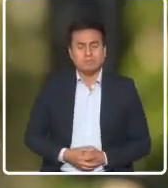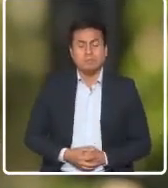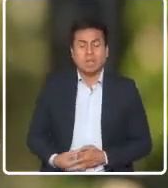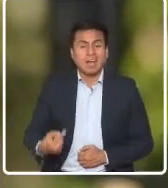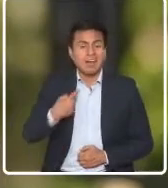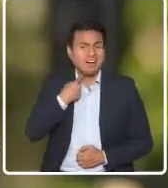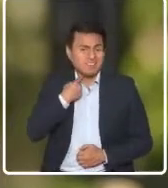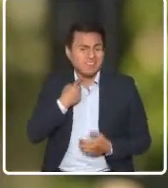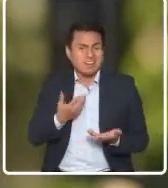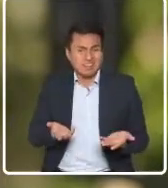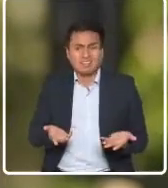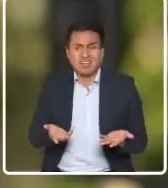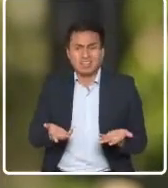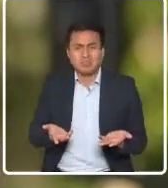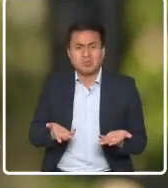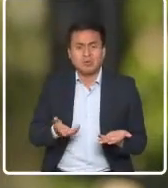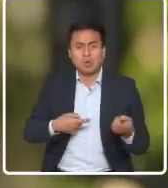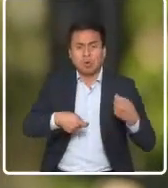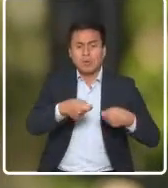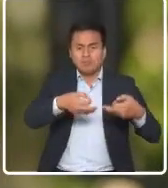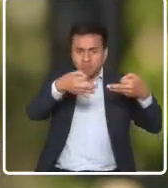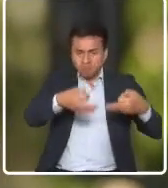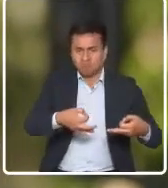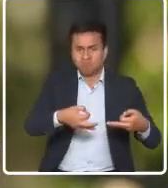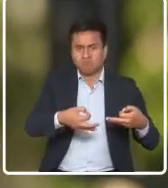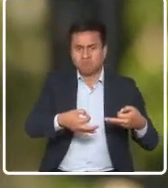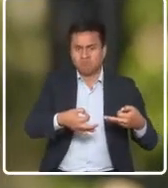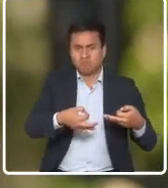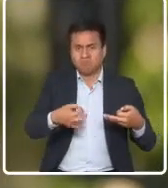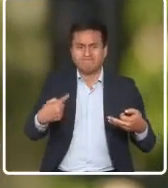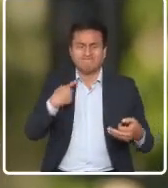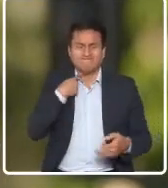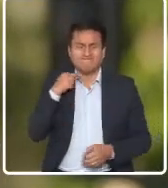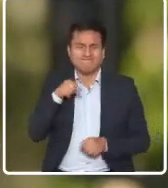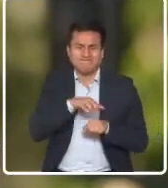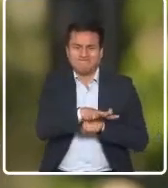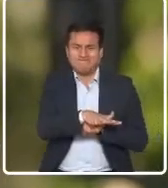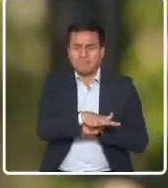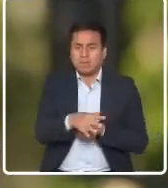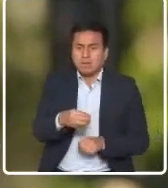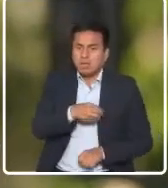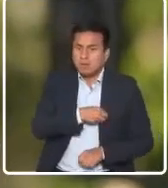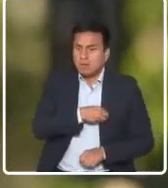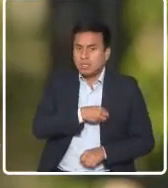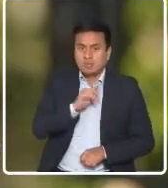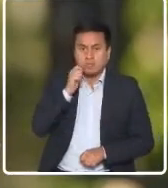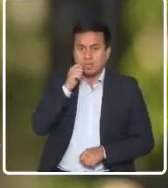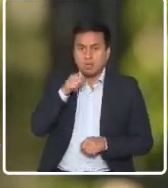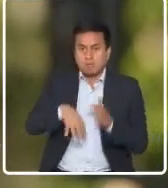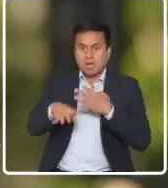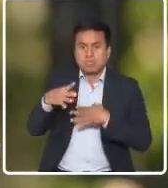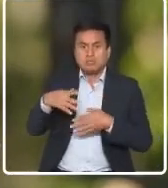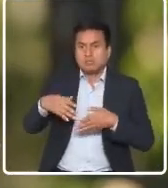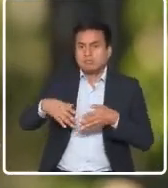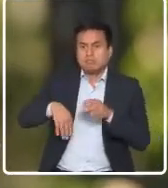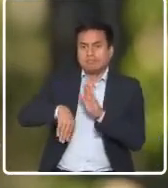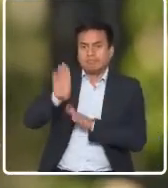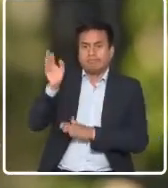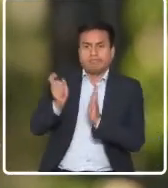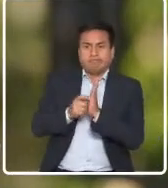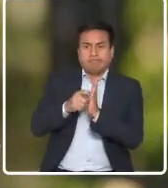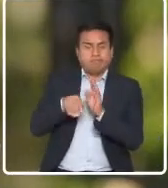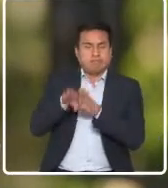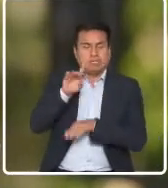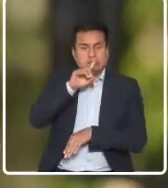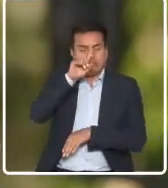fueron afectando a nuestro comercio establecido y lamentablemente se estaban volviendo cada vez más habituales.